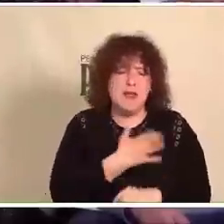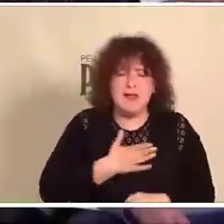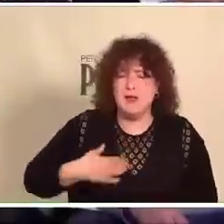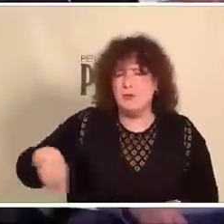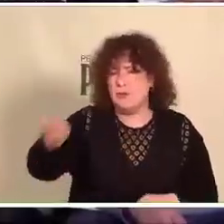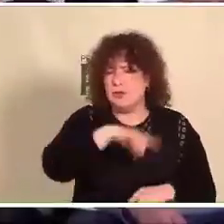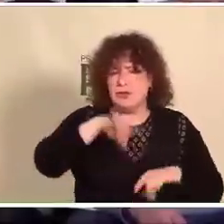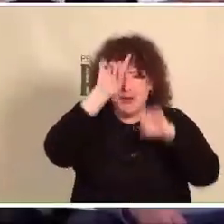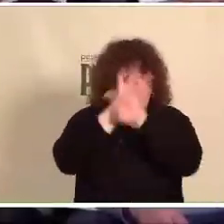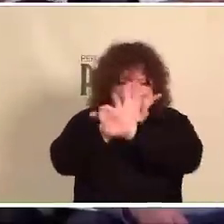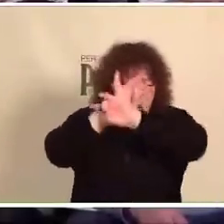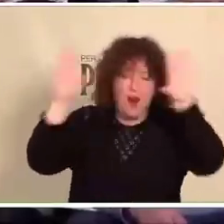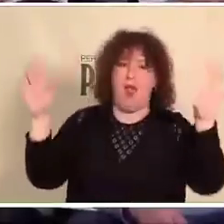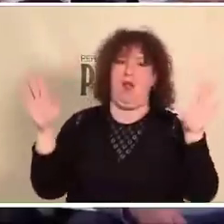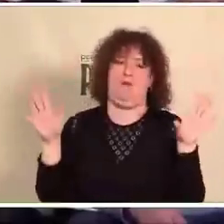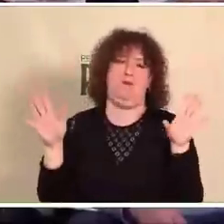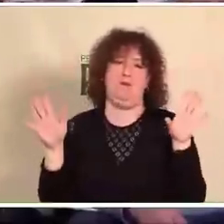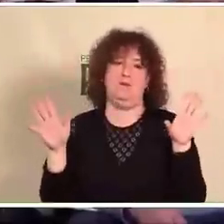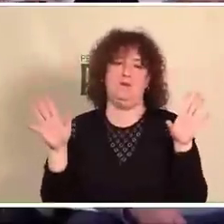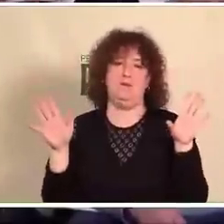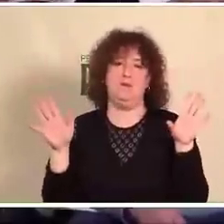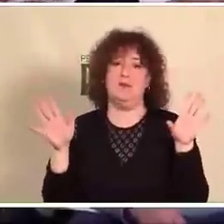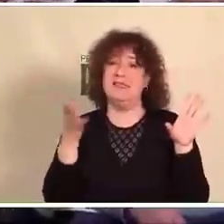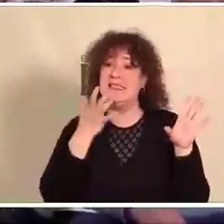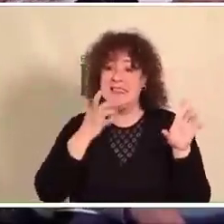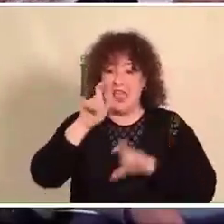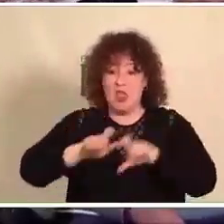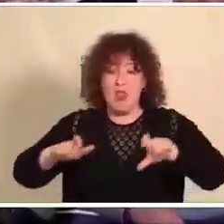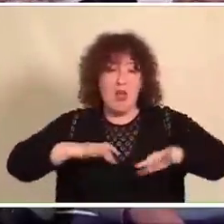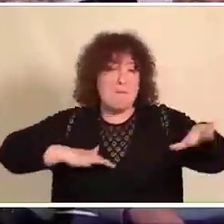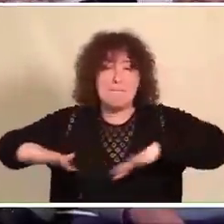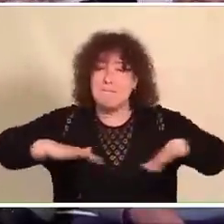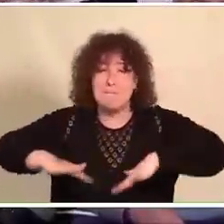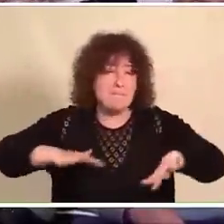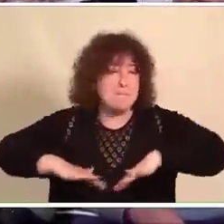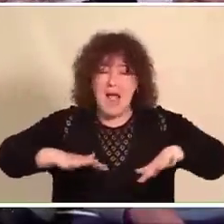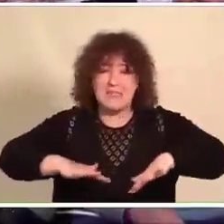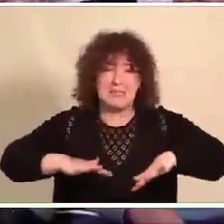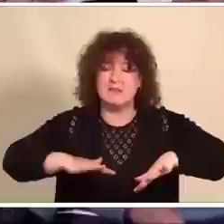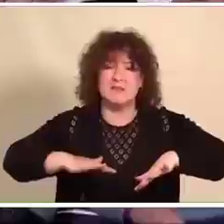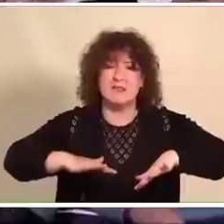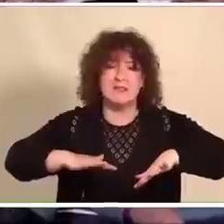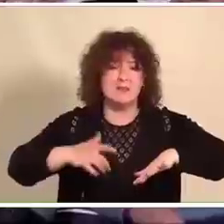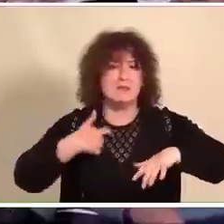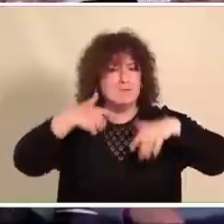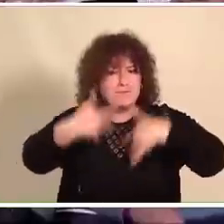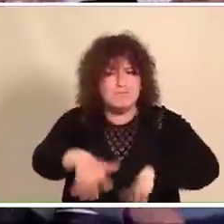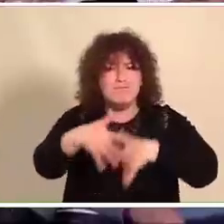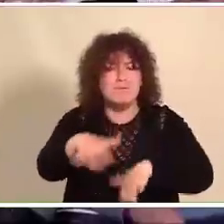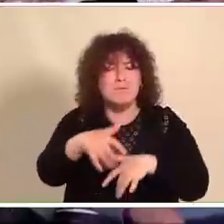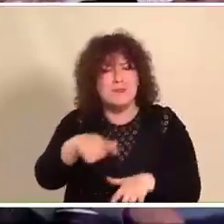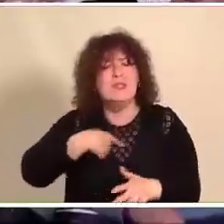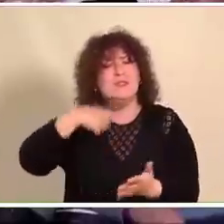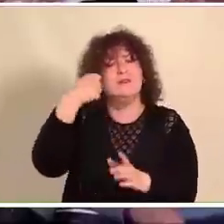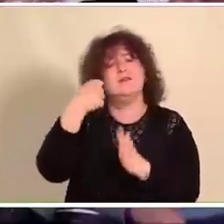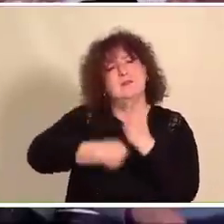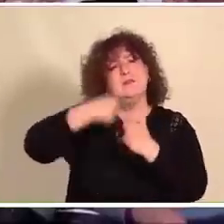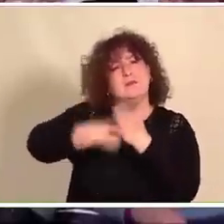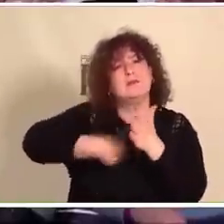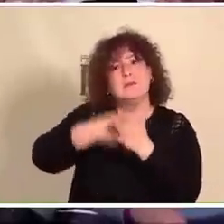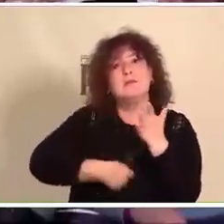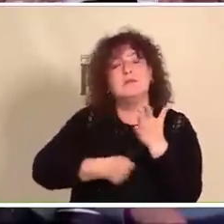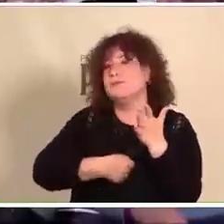compañeros y compañeras que sin una movilización ciudadana masiva va a ser muy difícil que quienes pueden hacer algo para